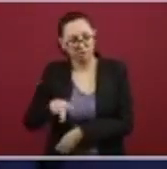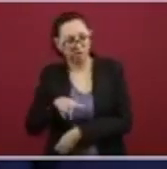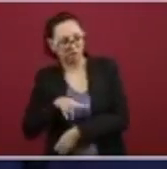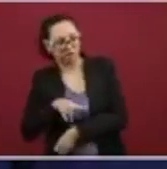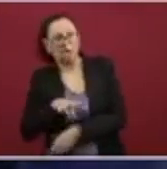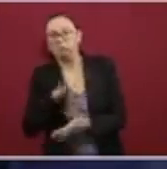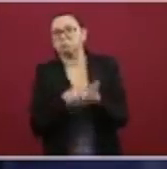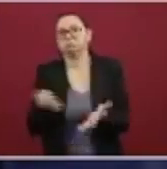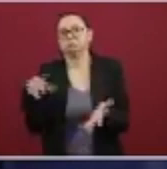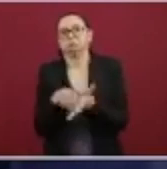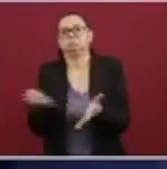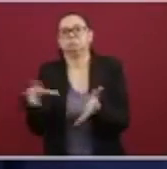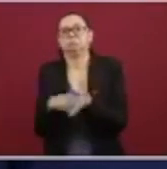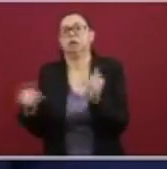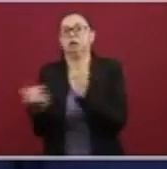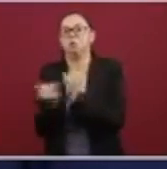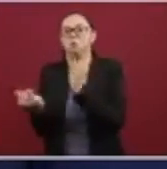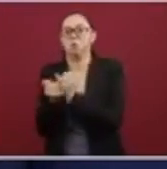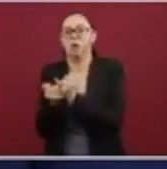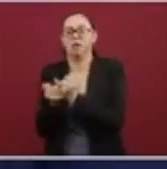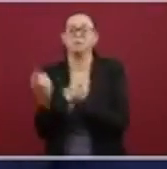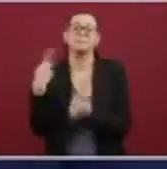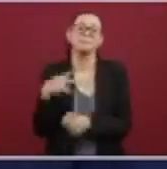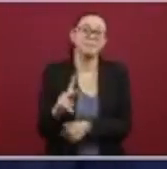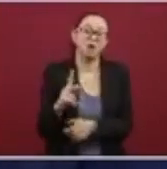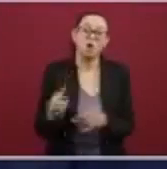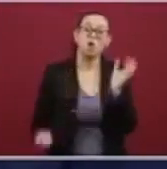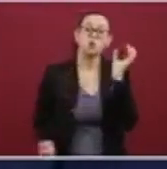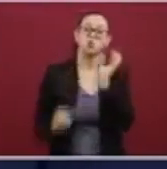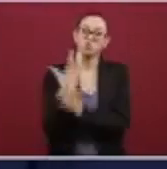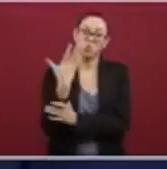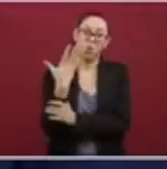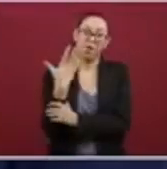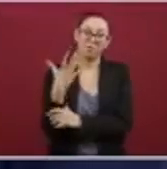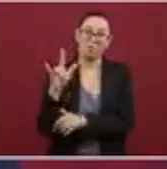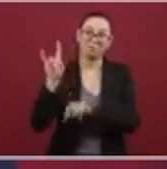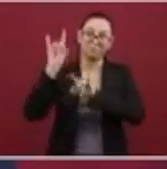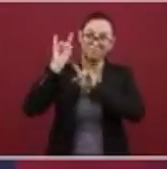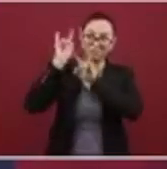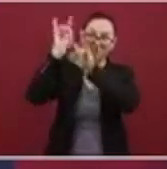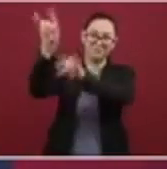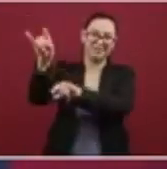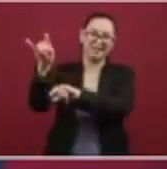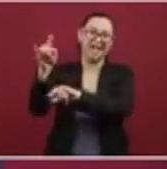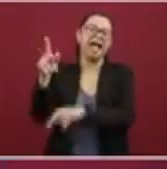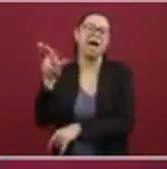Nada más que ya los nuevos ya son de paga.